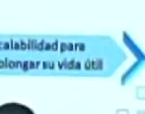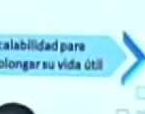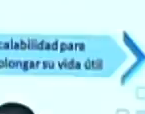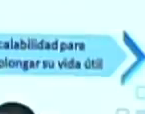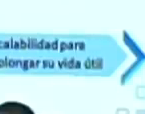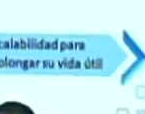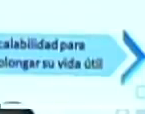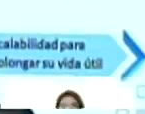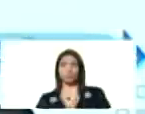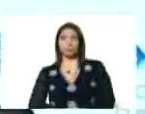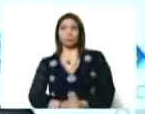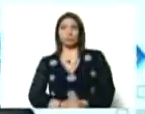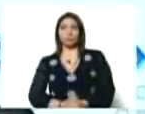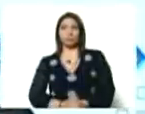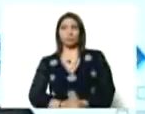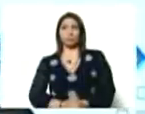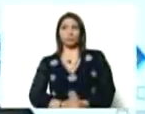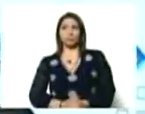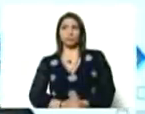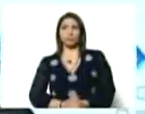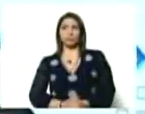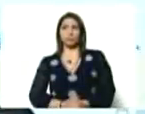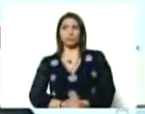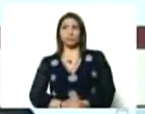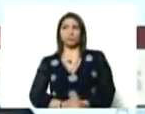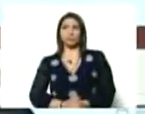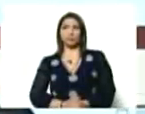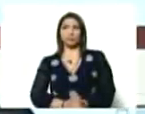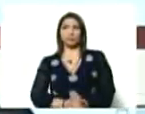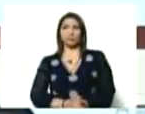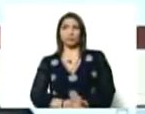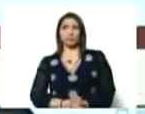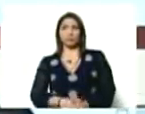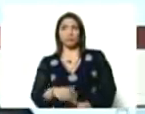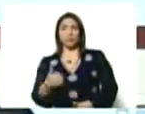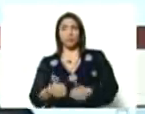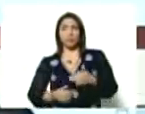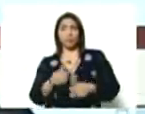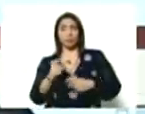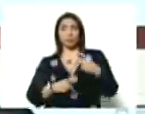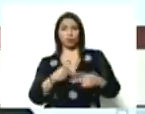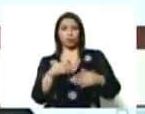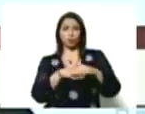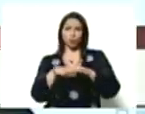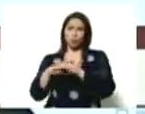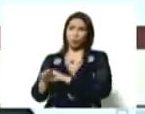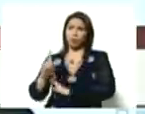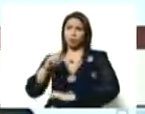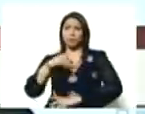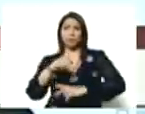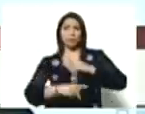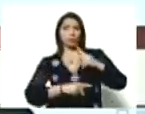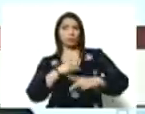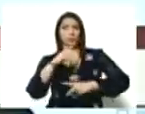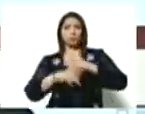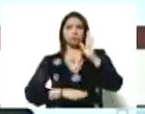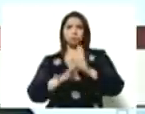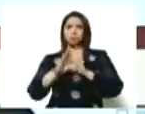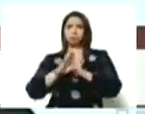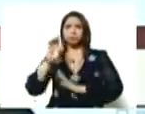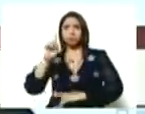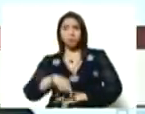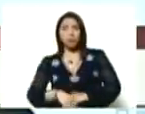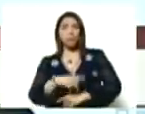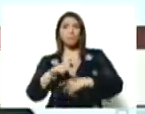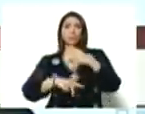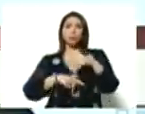procesos rígidos por el cual pasa la máquina de votación, desde el proceso de almacenaje, proceso de producción, proceso de